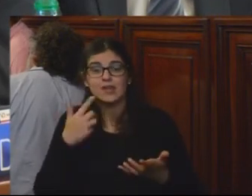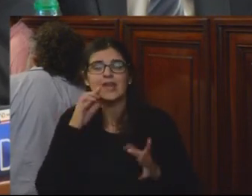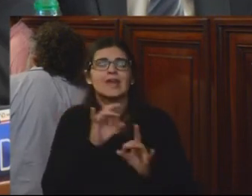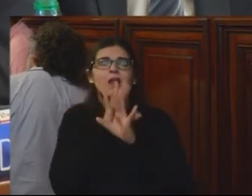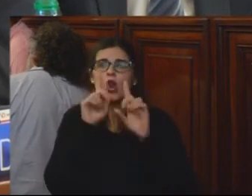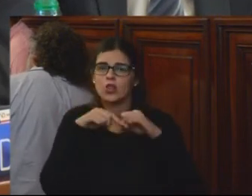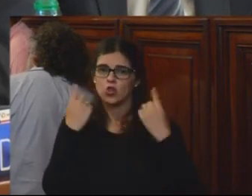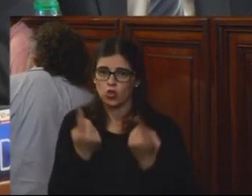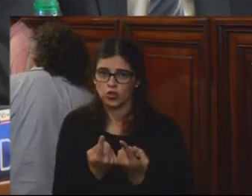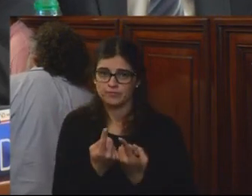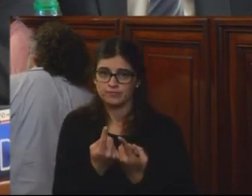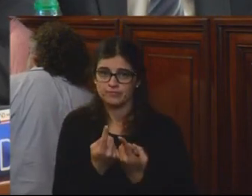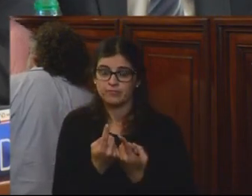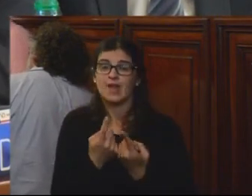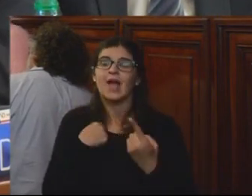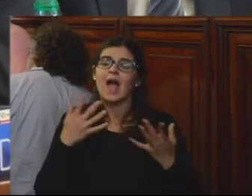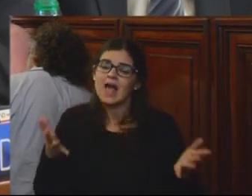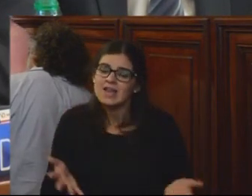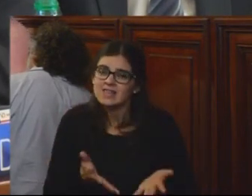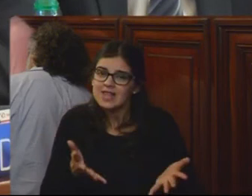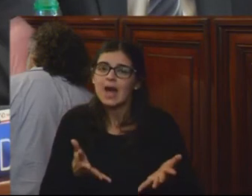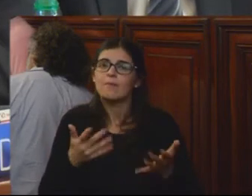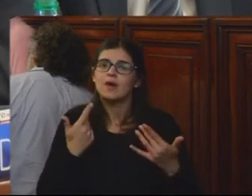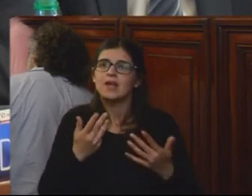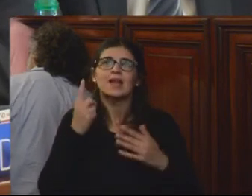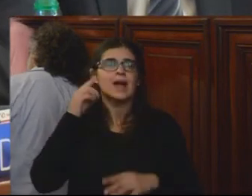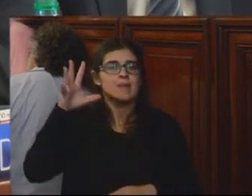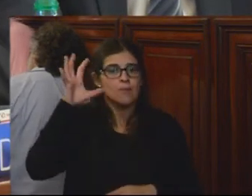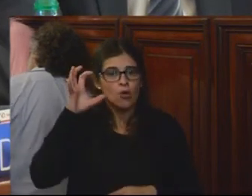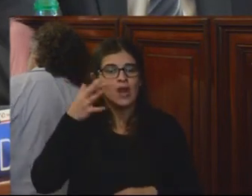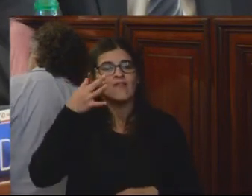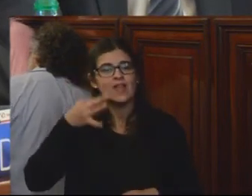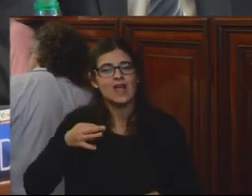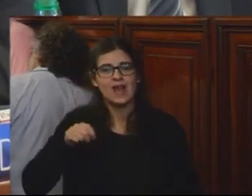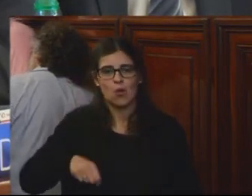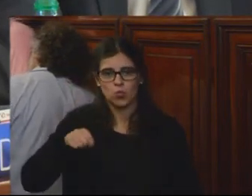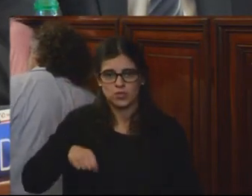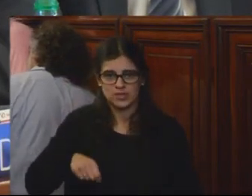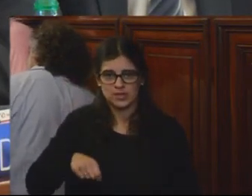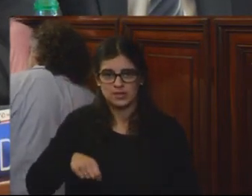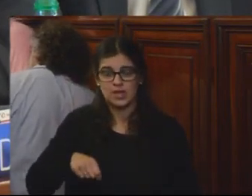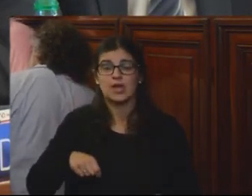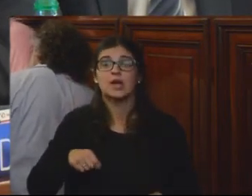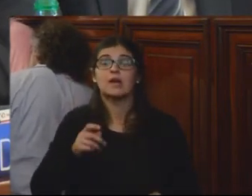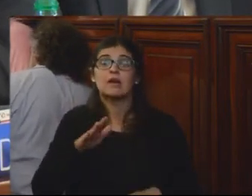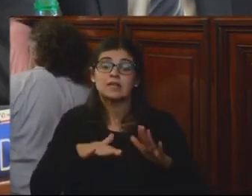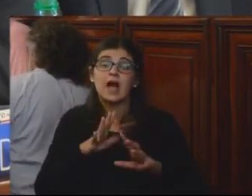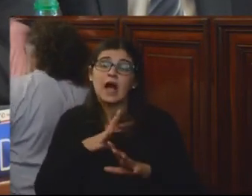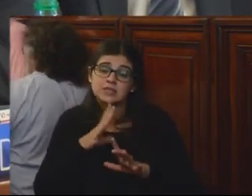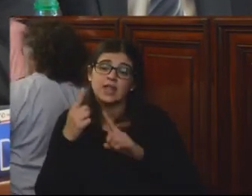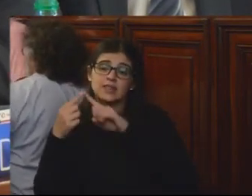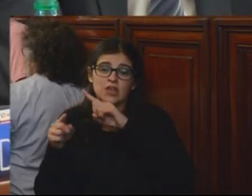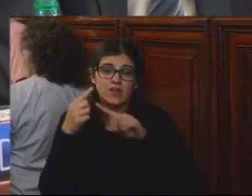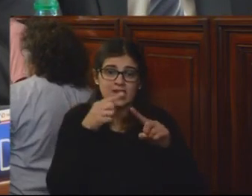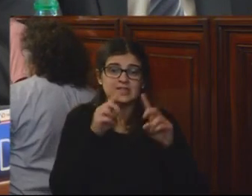todos alentamos el camino de la memoria y la verdad la justicia quizás haya diferencias y ahí tenemos